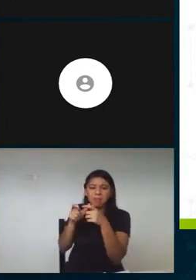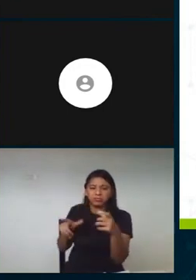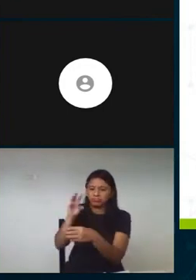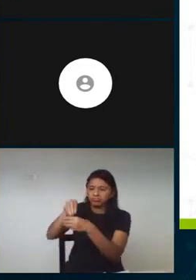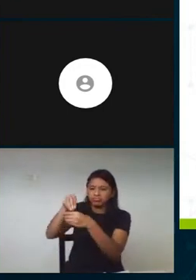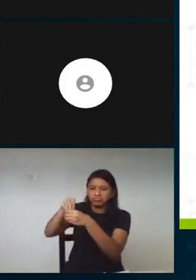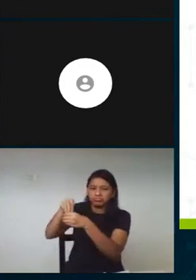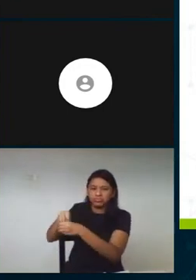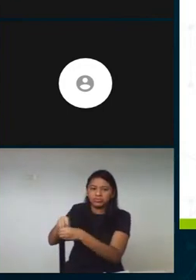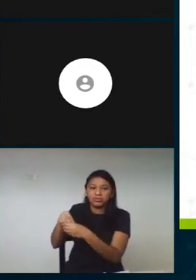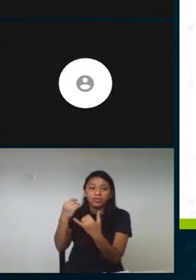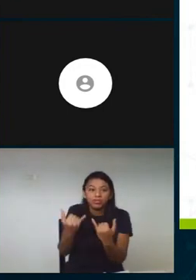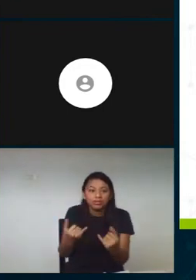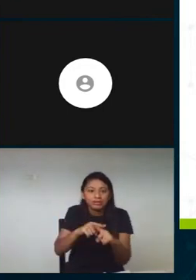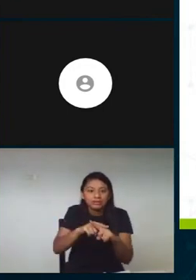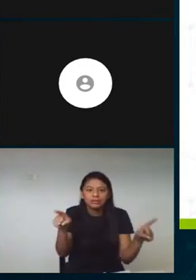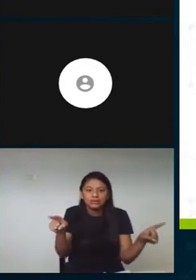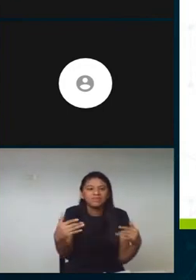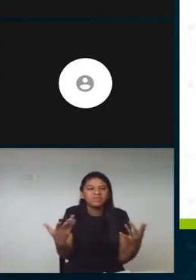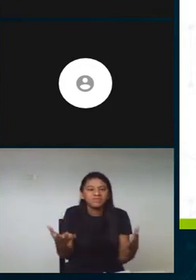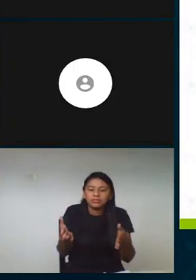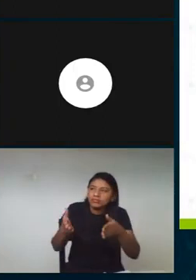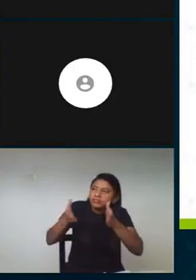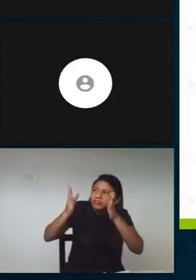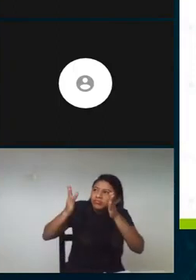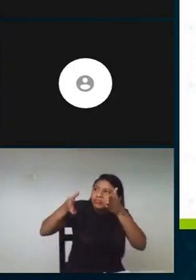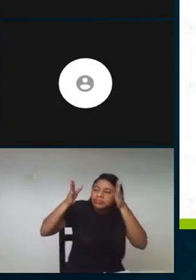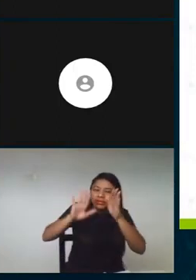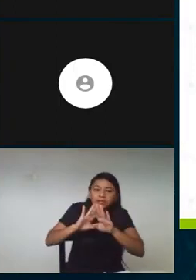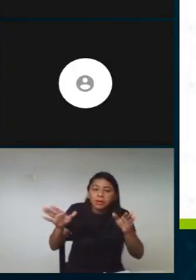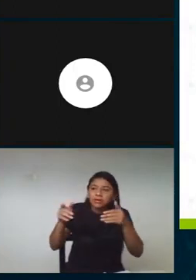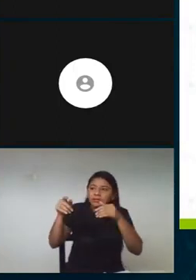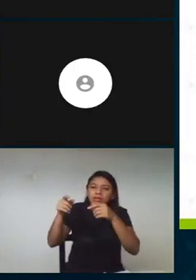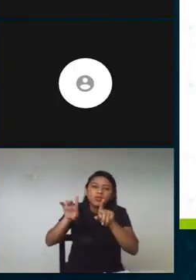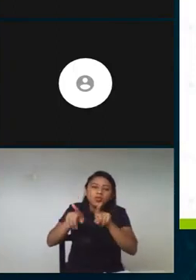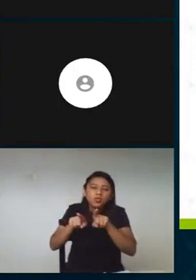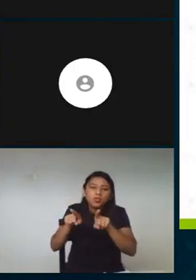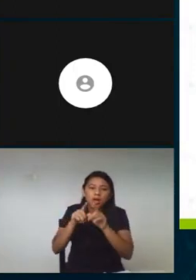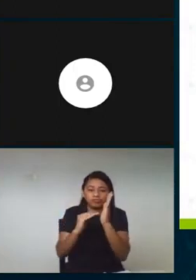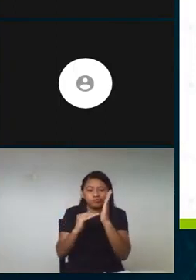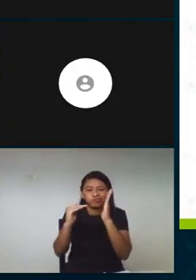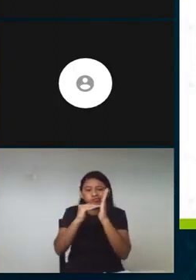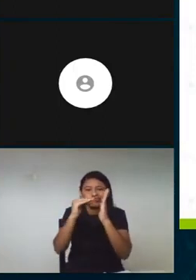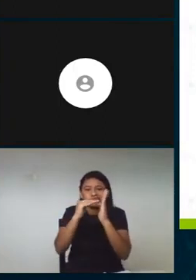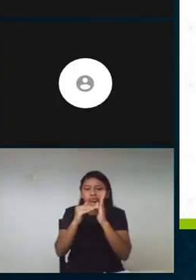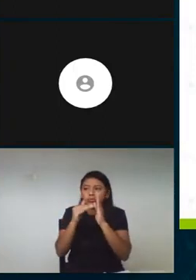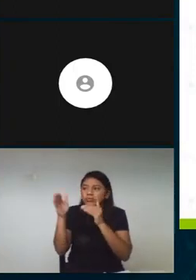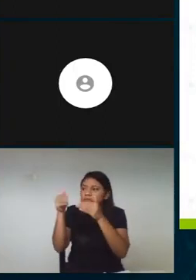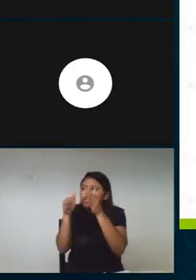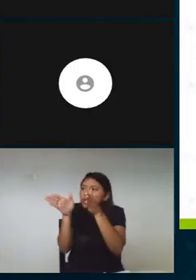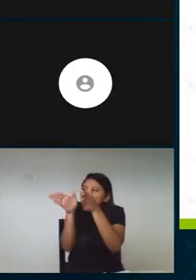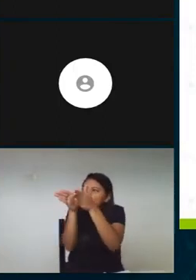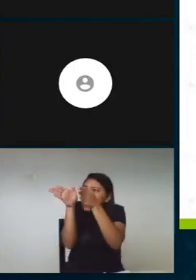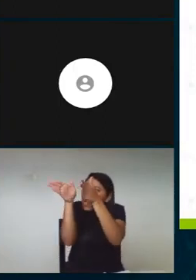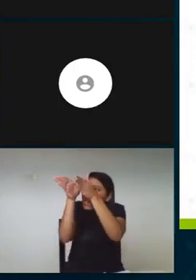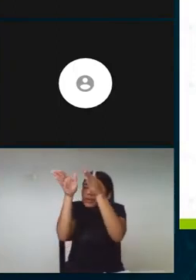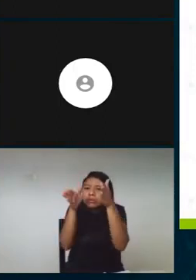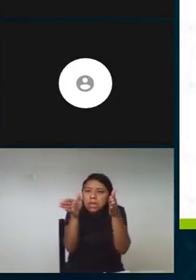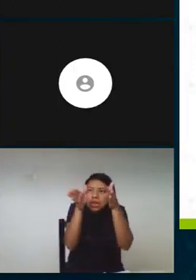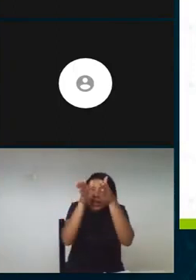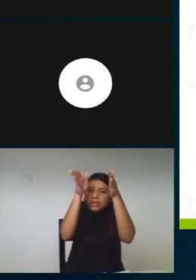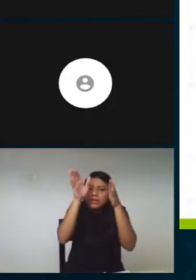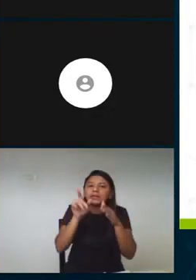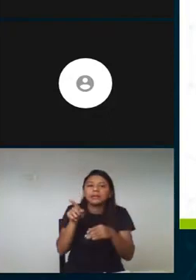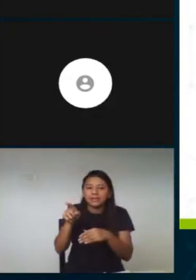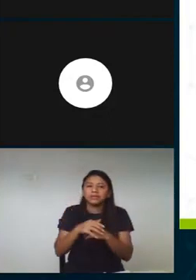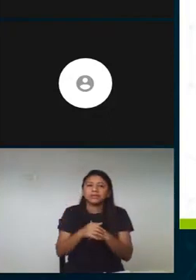vez el poder adquisitivo de la clase media ha subido, ¿cierto? Estos estratos son a los que más nosotros debemos de apuntarle lo